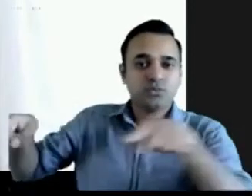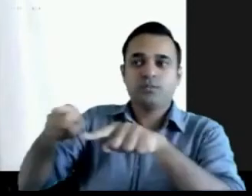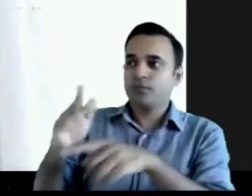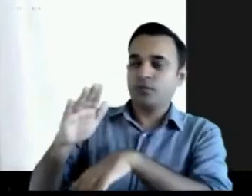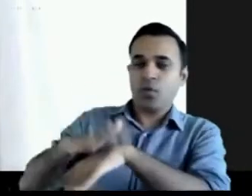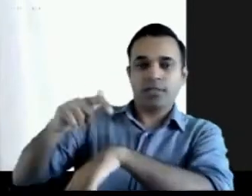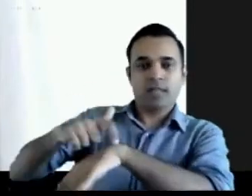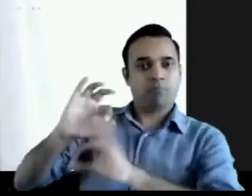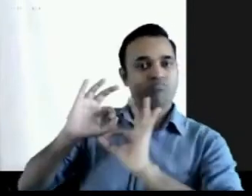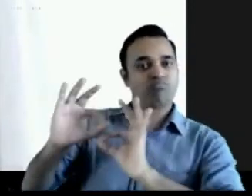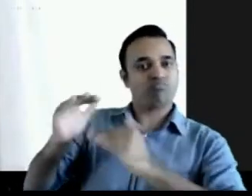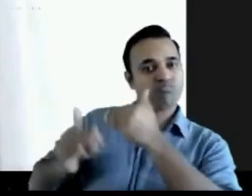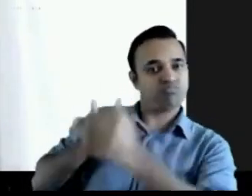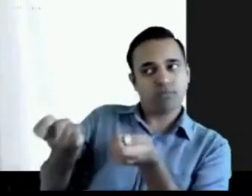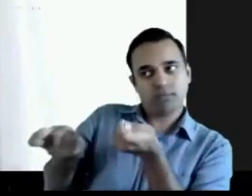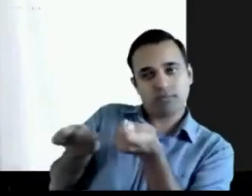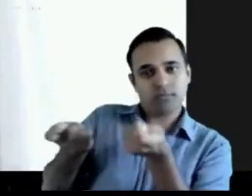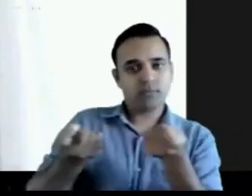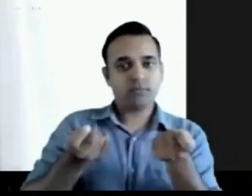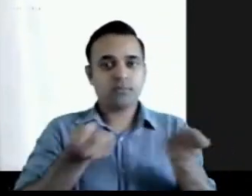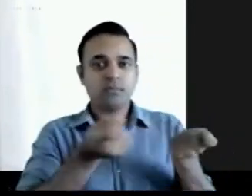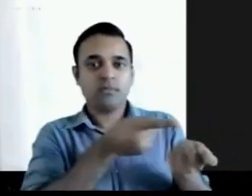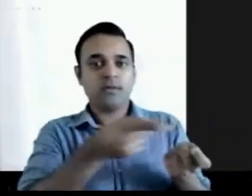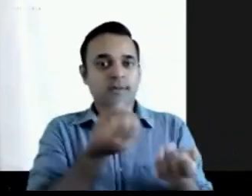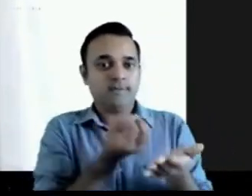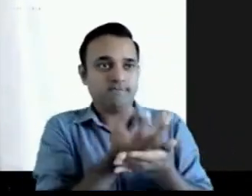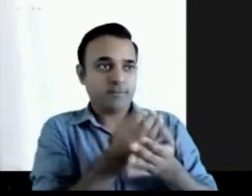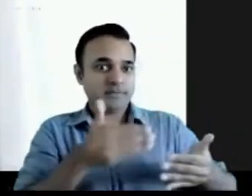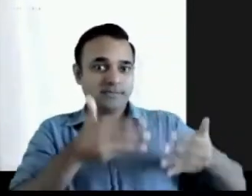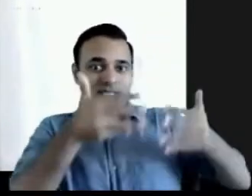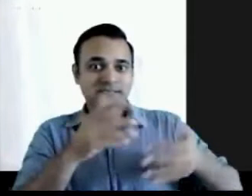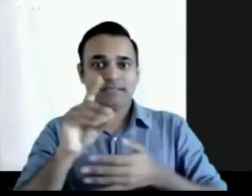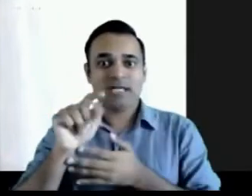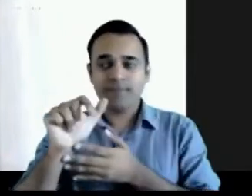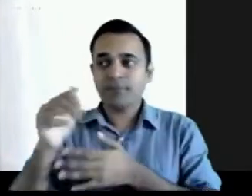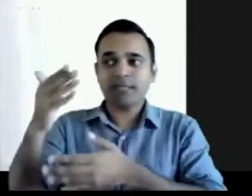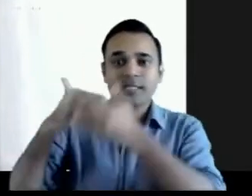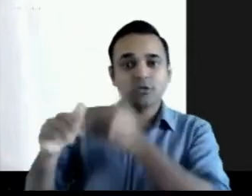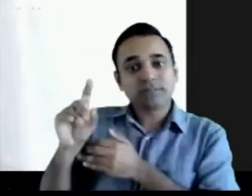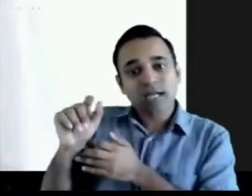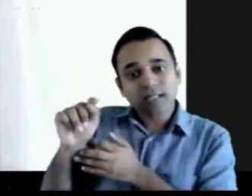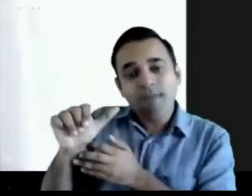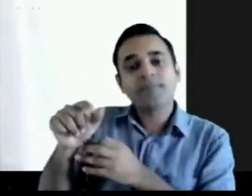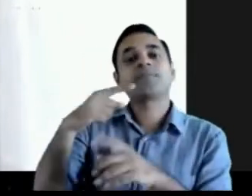así es que sin más queremos agradecer y dar paso al learning lab muchas gracias